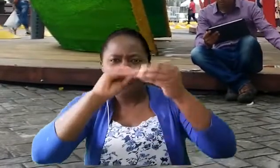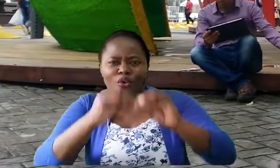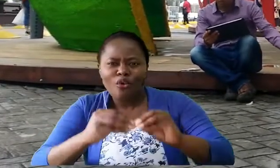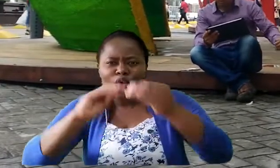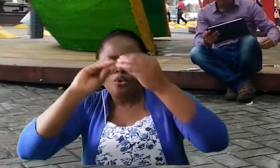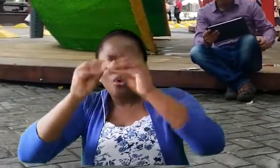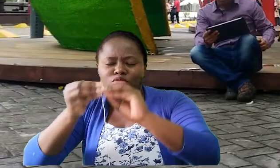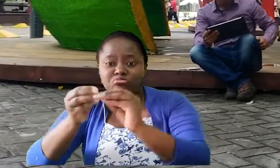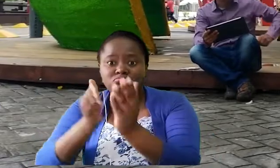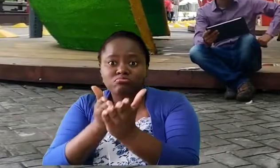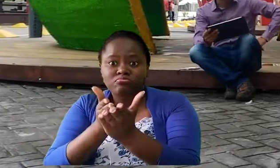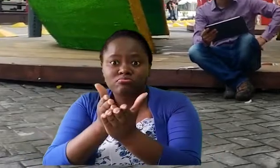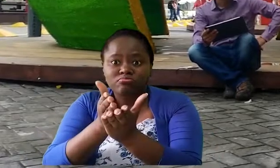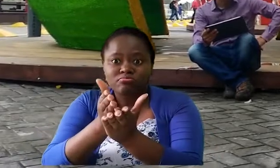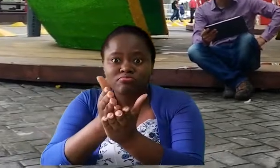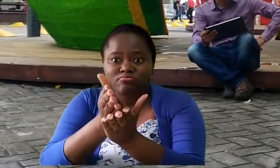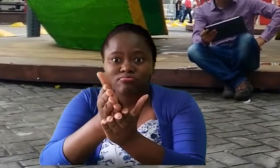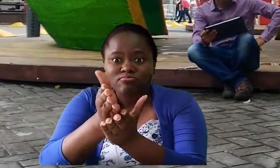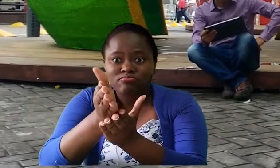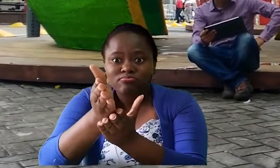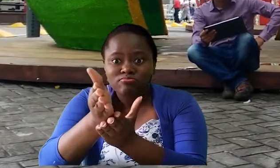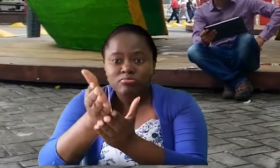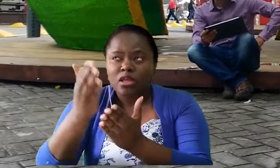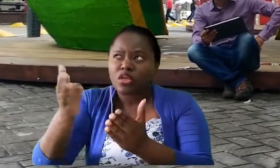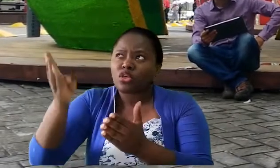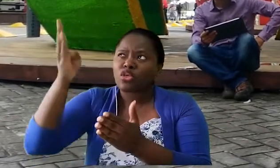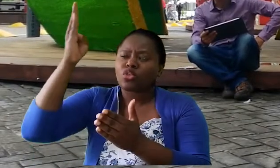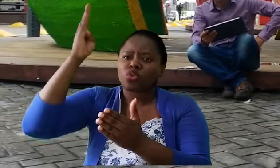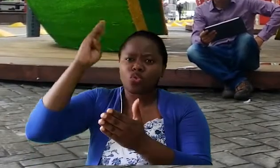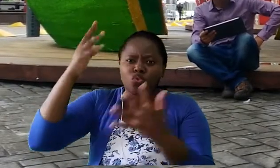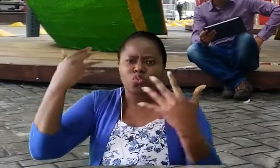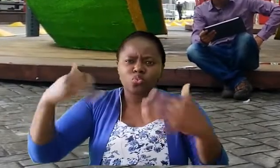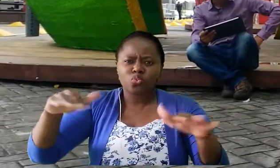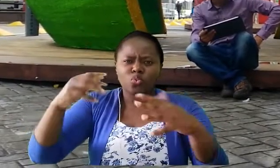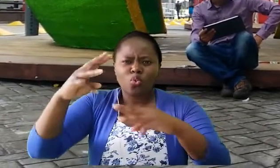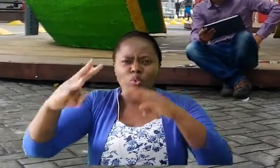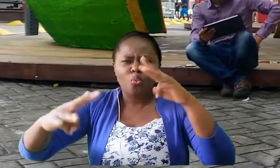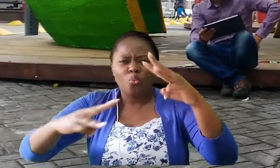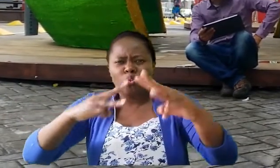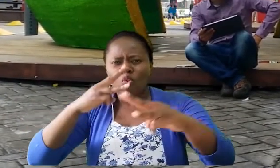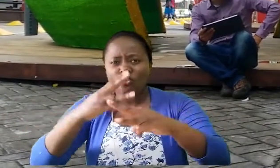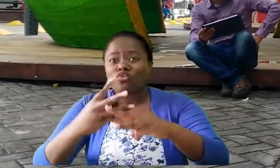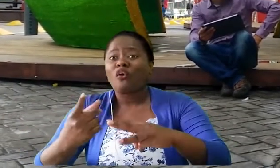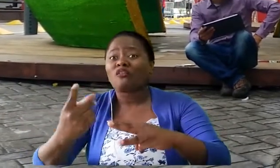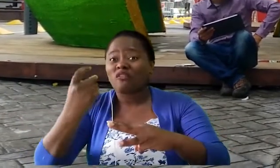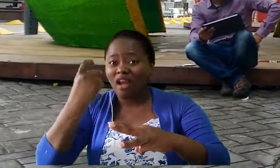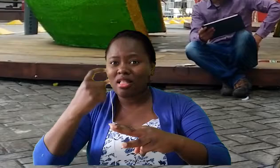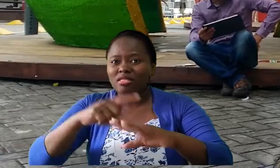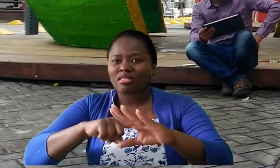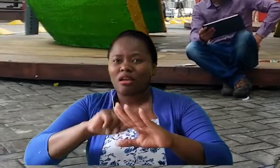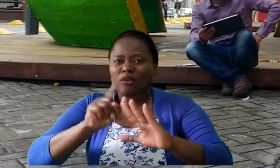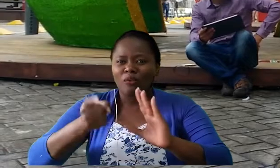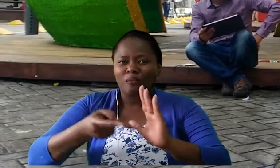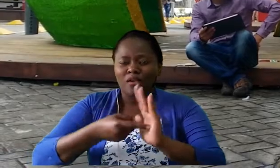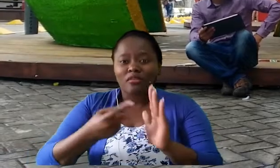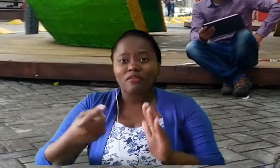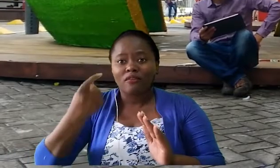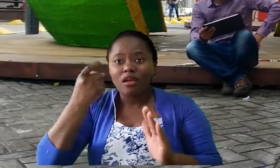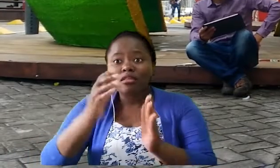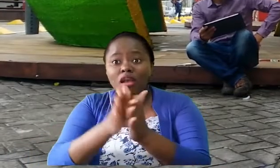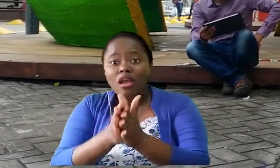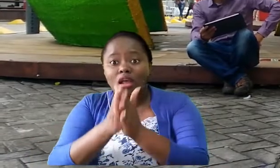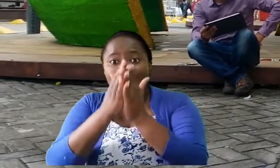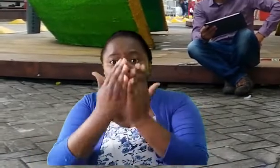inmanencia de Dios en un mundo todavía incompleto. En su libro El fenómeno humano